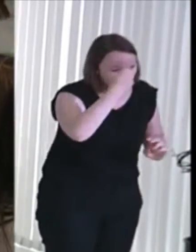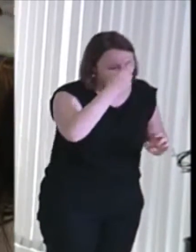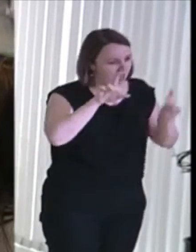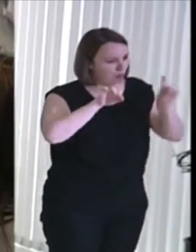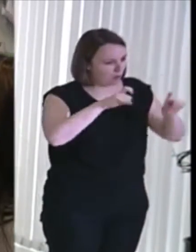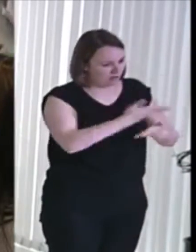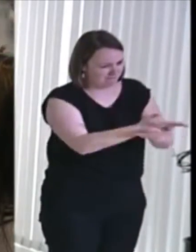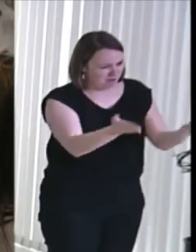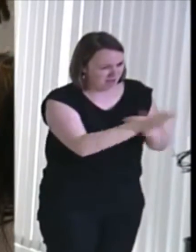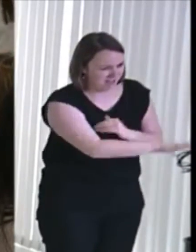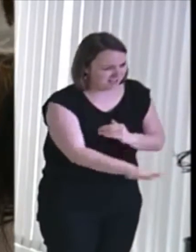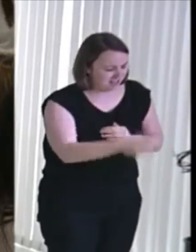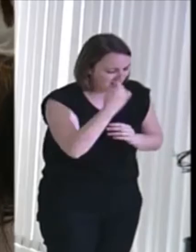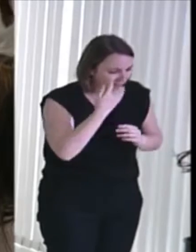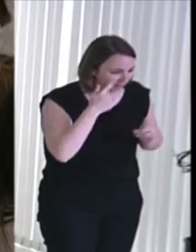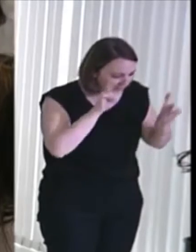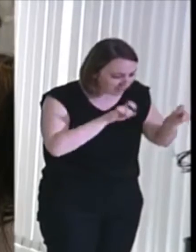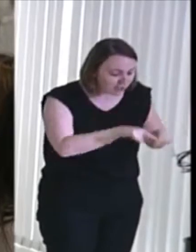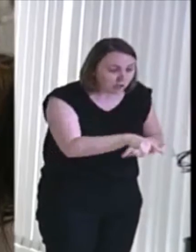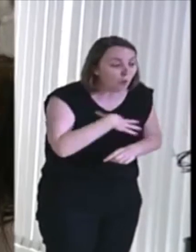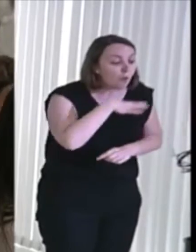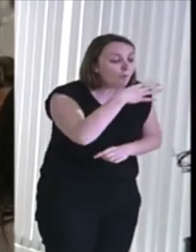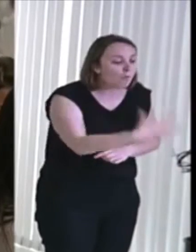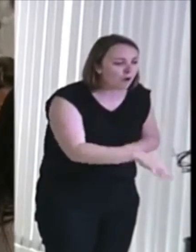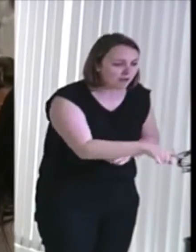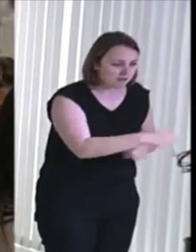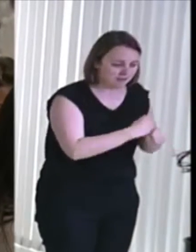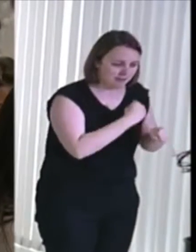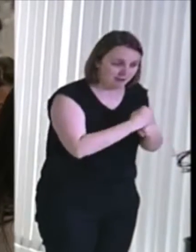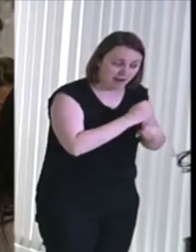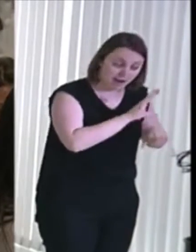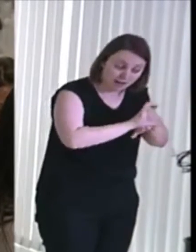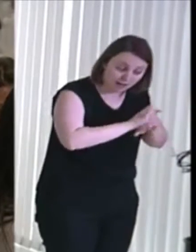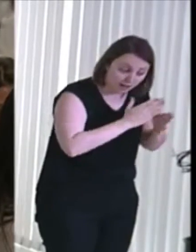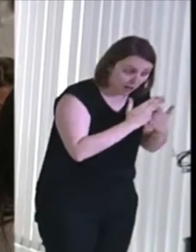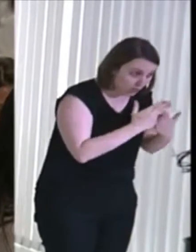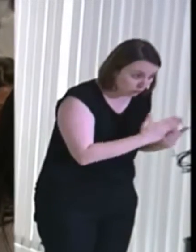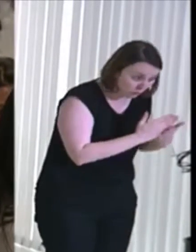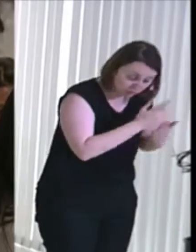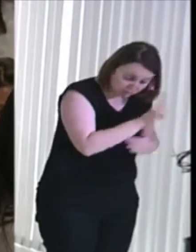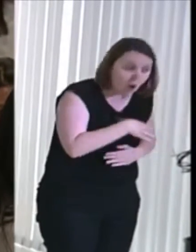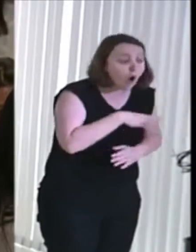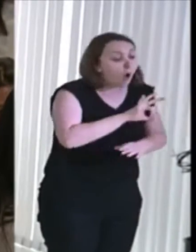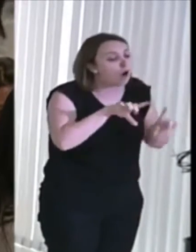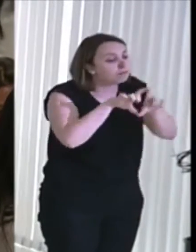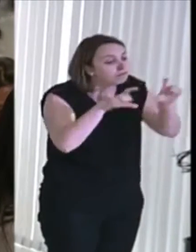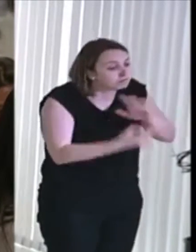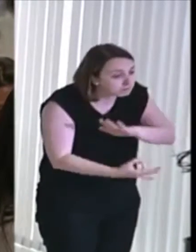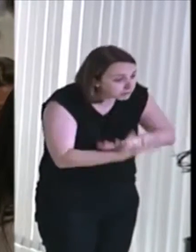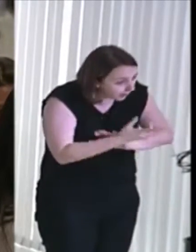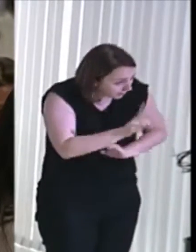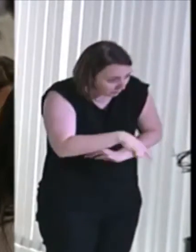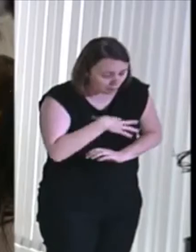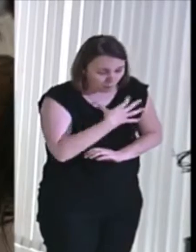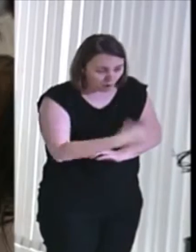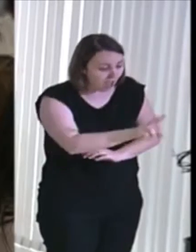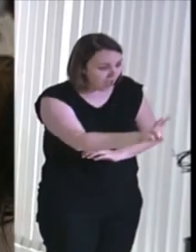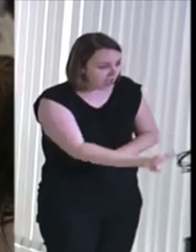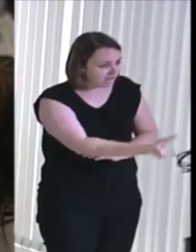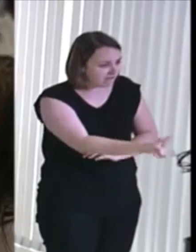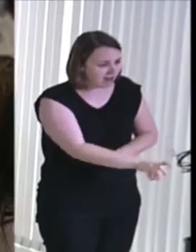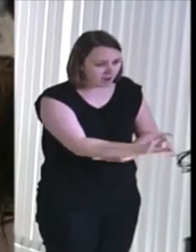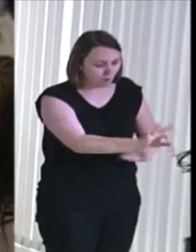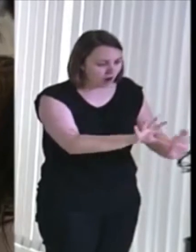a los niños y decirles que tienen tanto la oportunidad como de estudiar, como de crear y ser tan válidos como